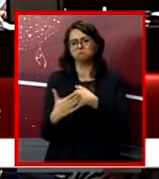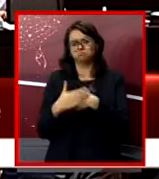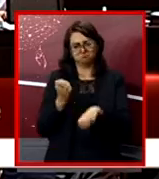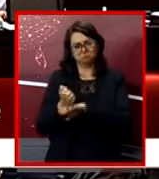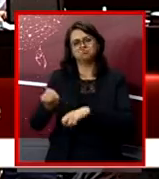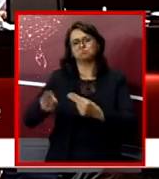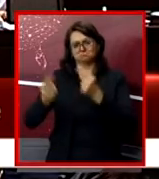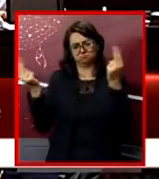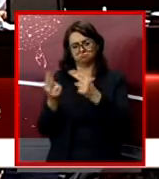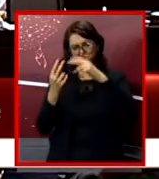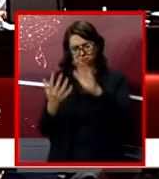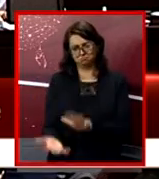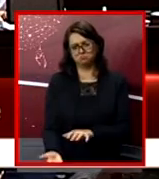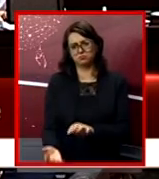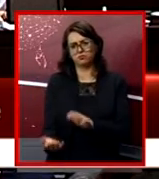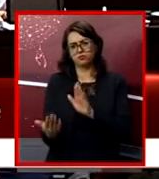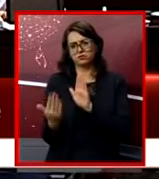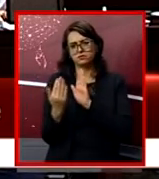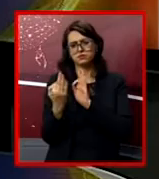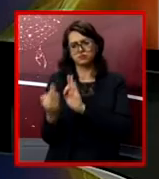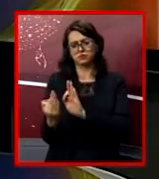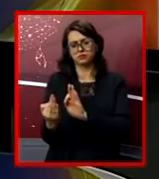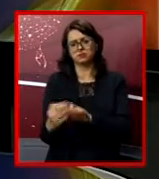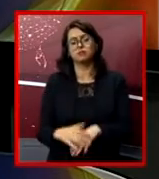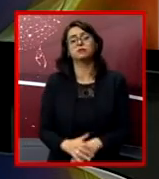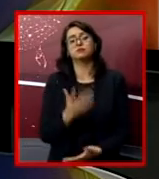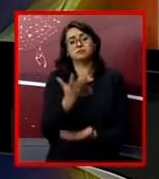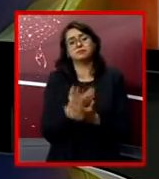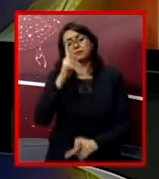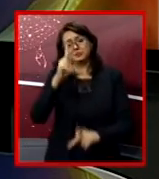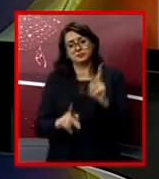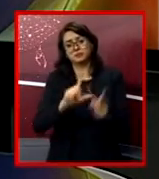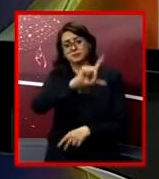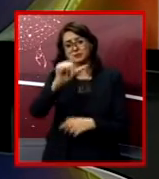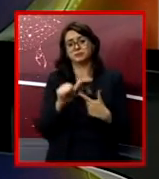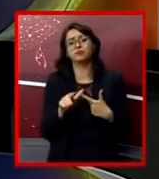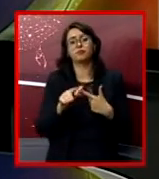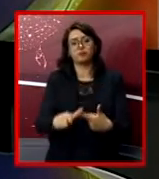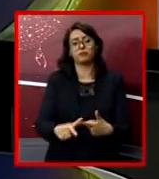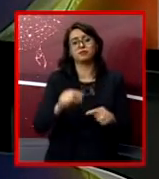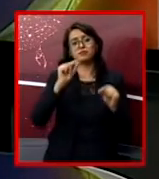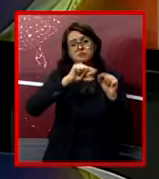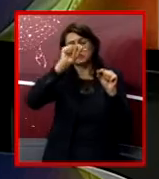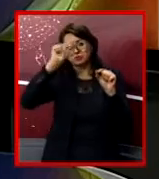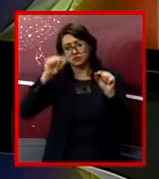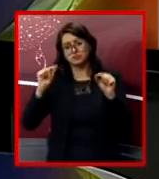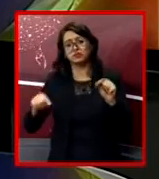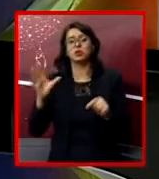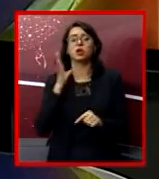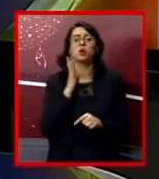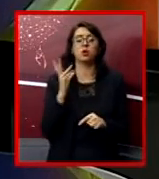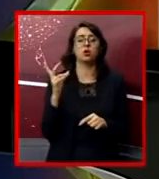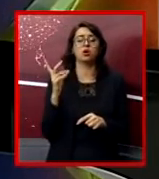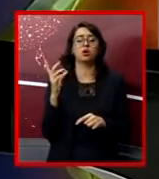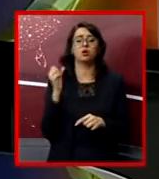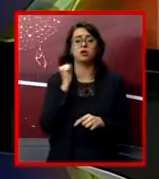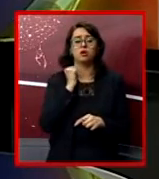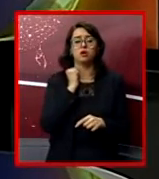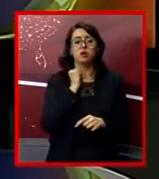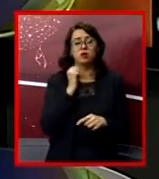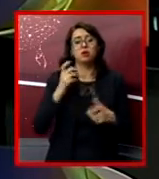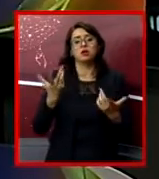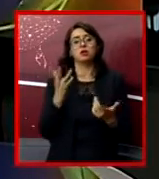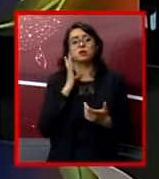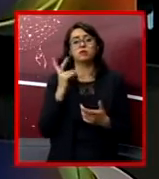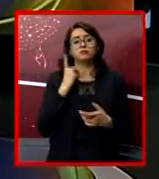estados del sur requieren. Una pausa y continuamos con el recorrido del Congreso Federal por la emergencia que vivimos